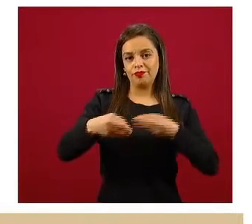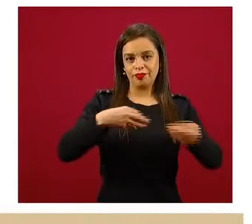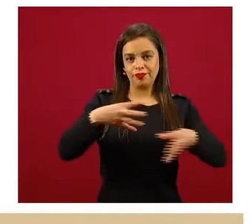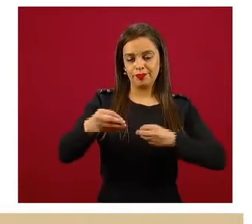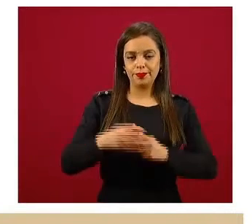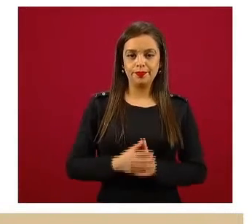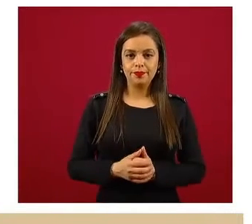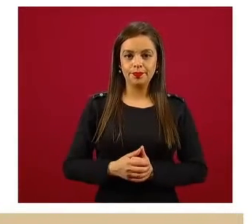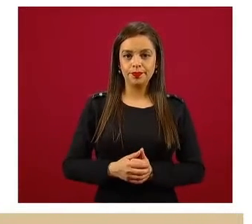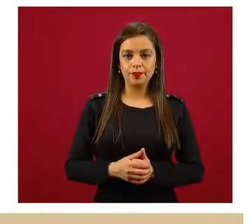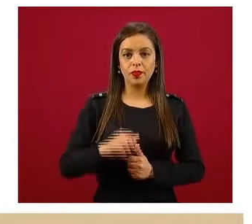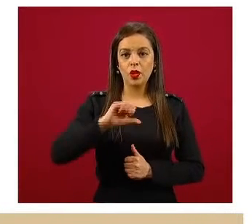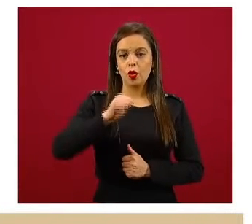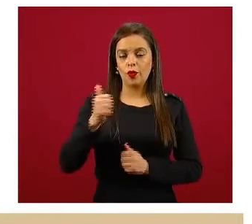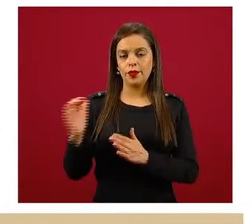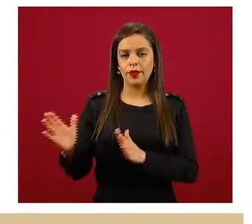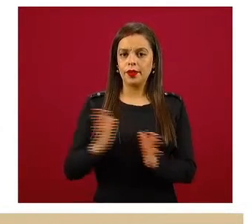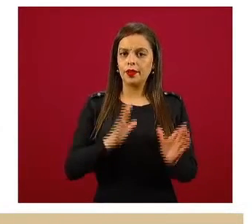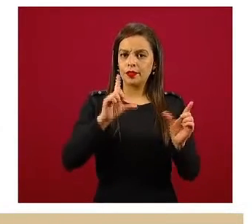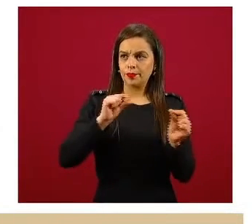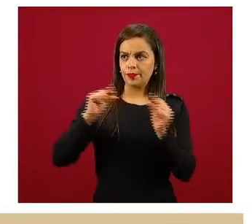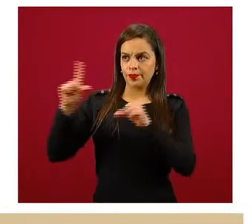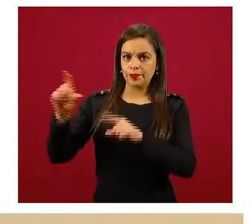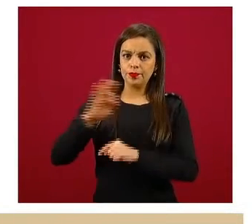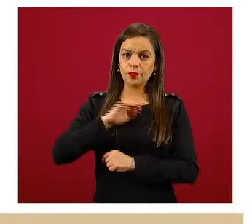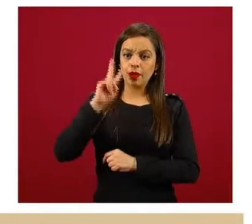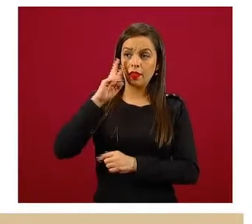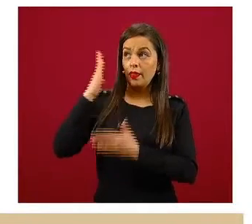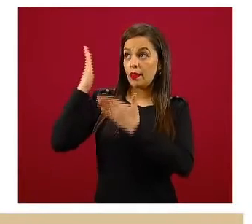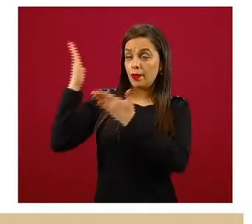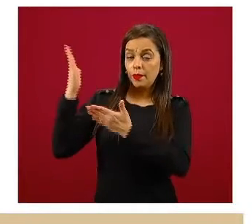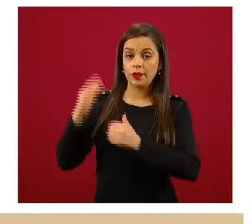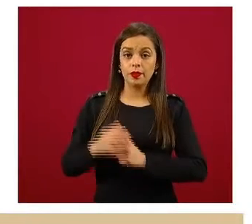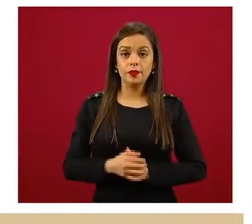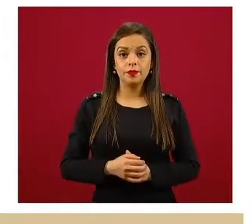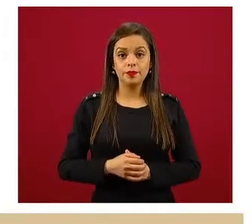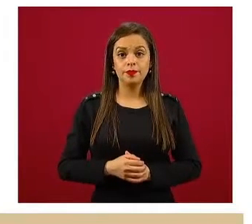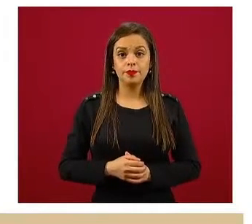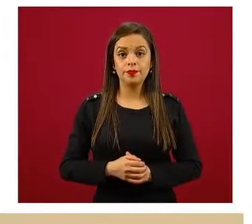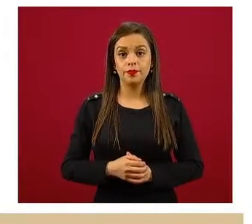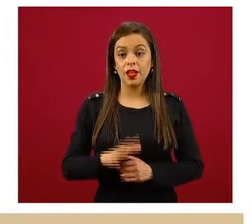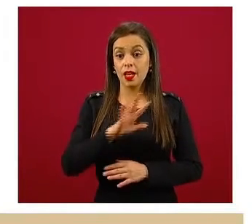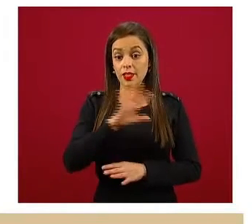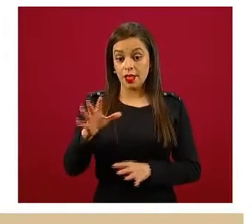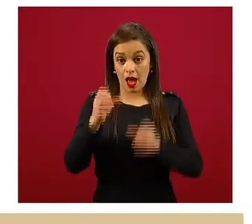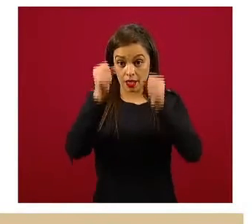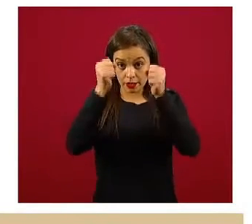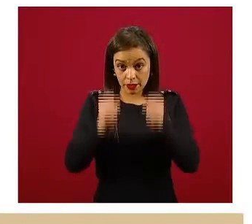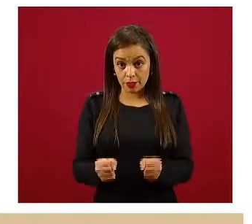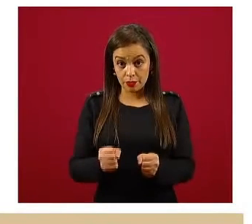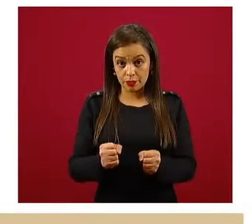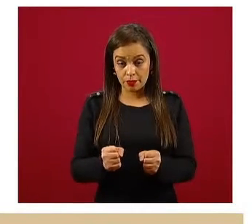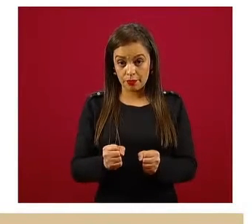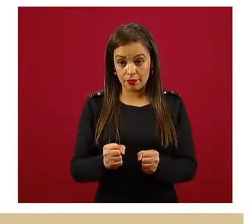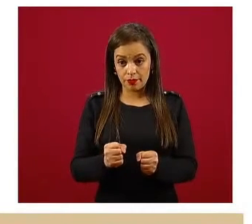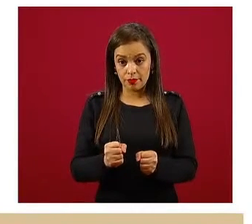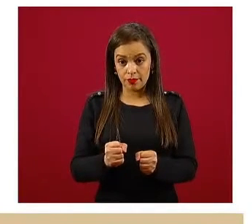siguiente diapositiva, por favor. Aquí vemos los casos que han sido confirmados, estamos hablando de